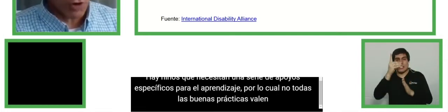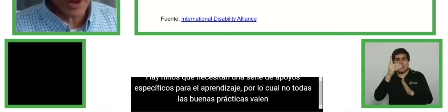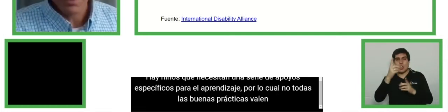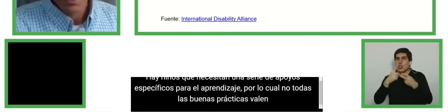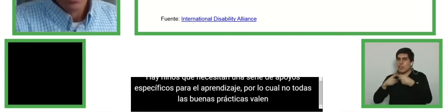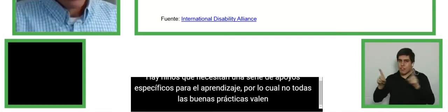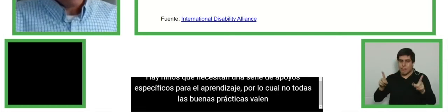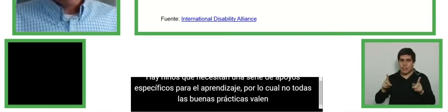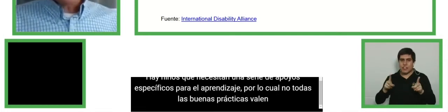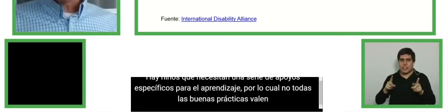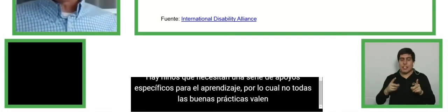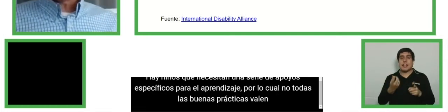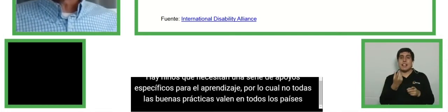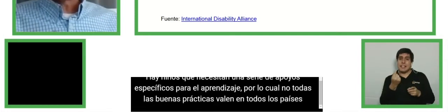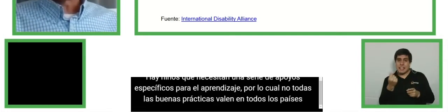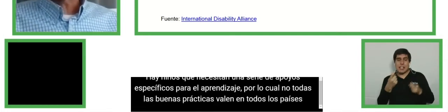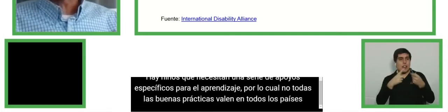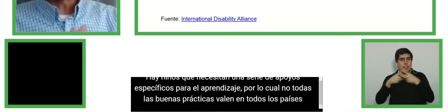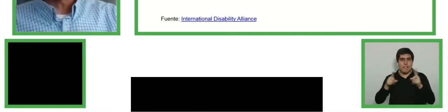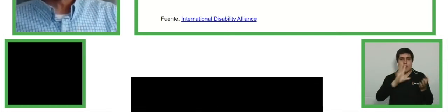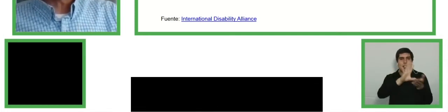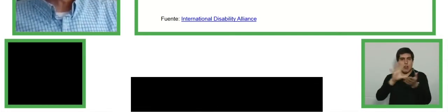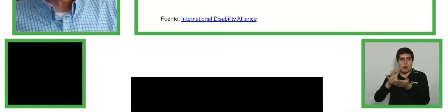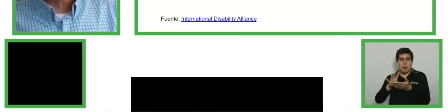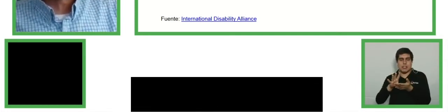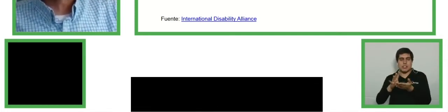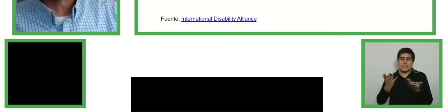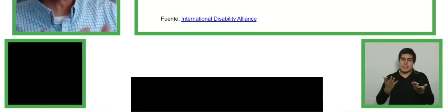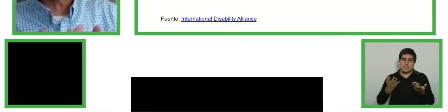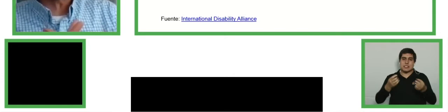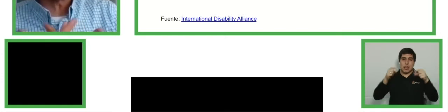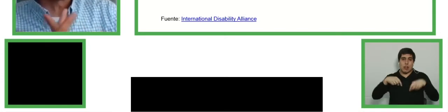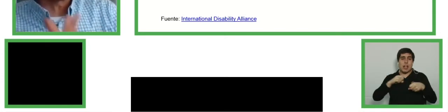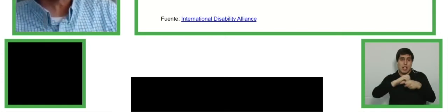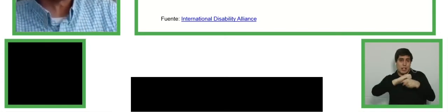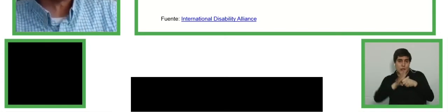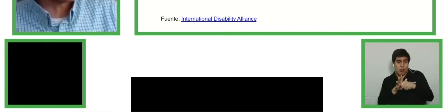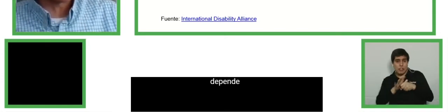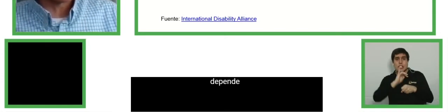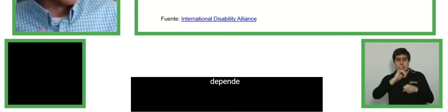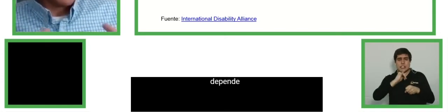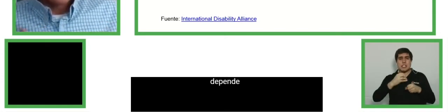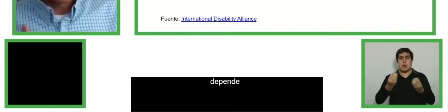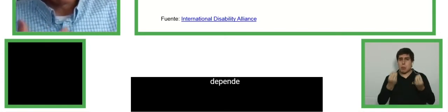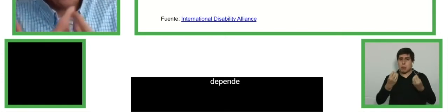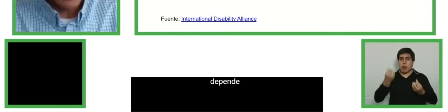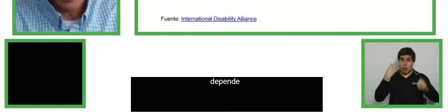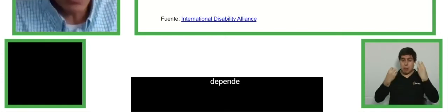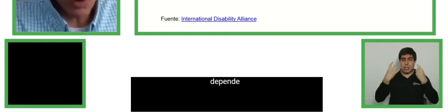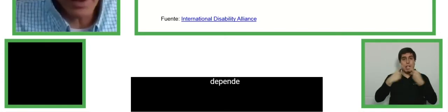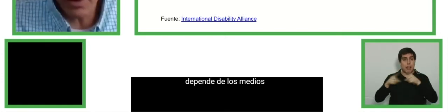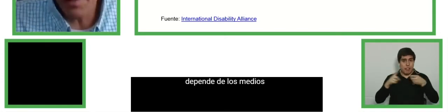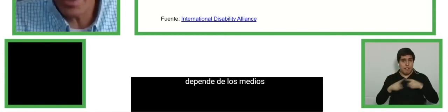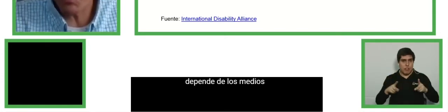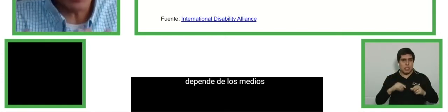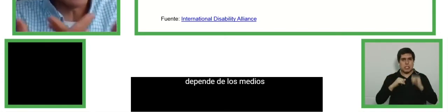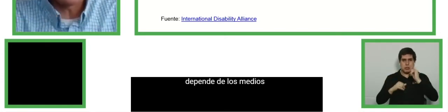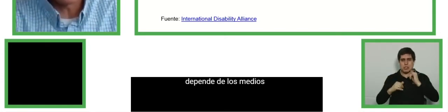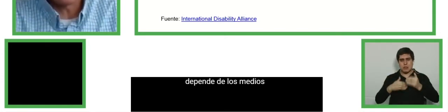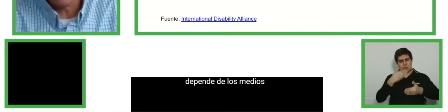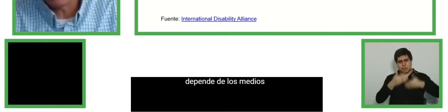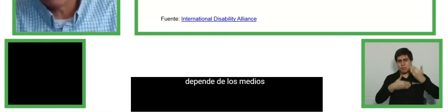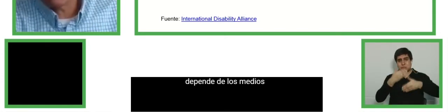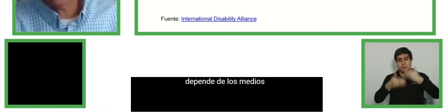se dispongan. Con lo cual, realmente, pues en toda esta época de pandemia sí se han desarrollado muy buenas prácticas, pues que han surgido realmente por